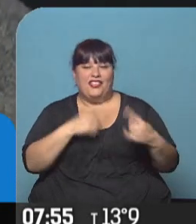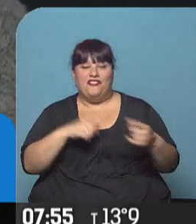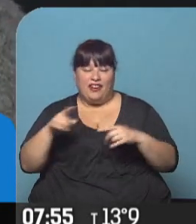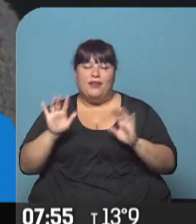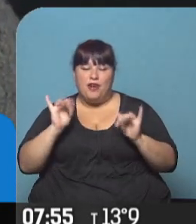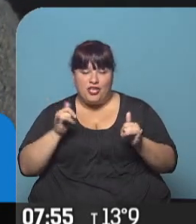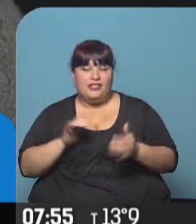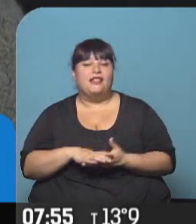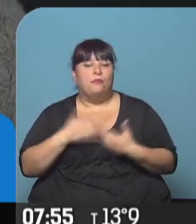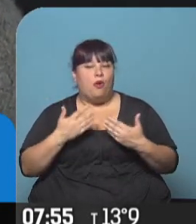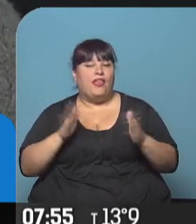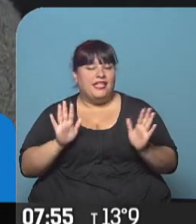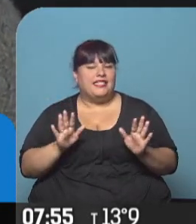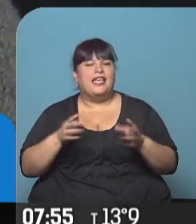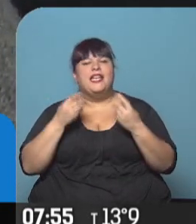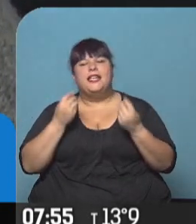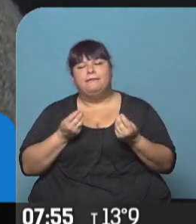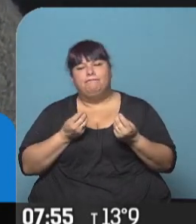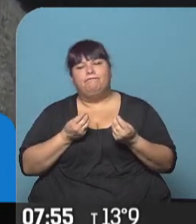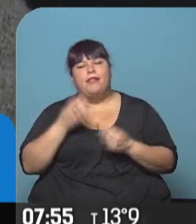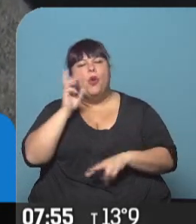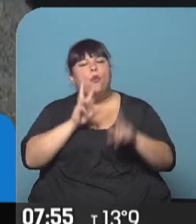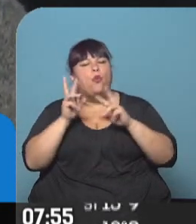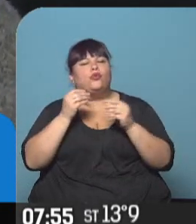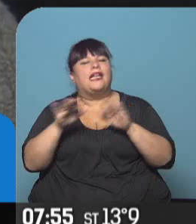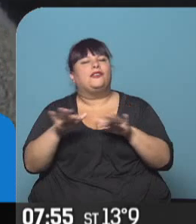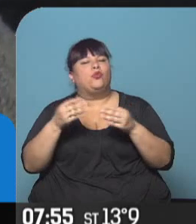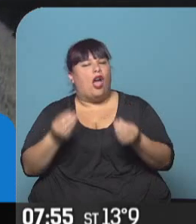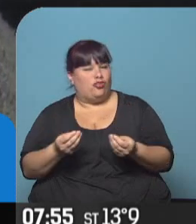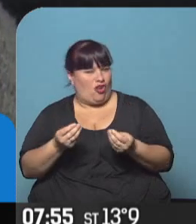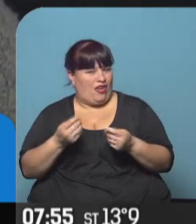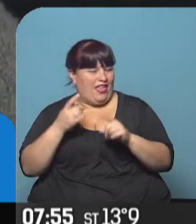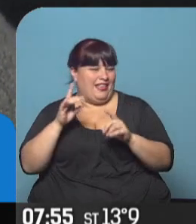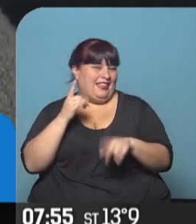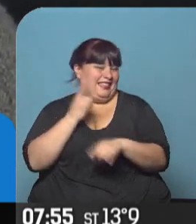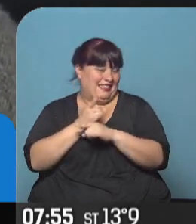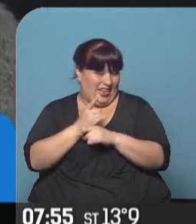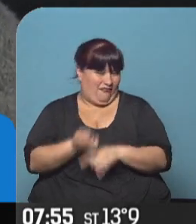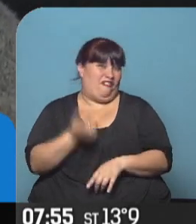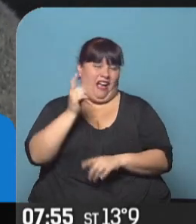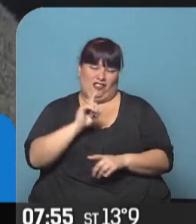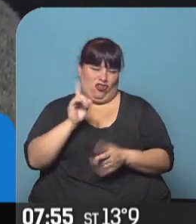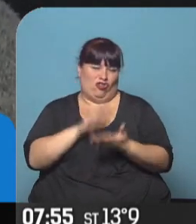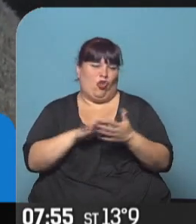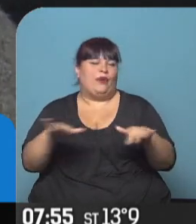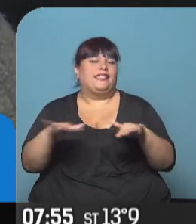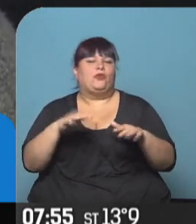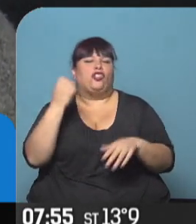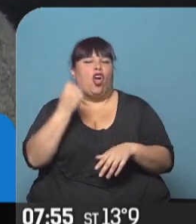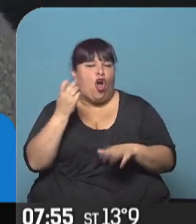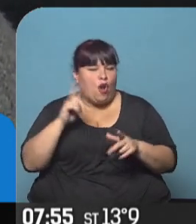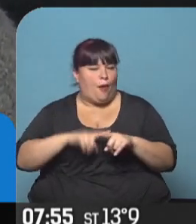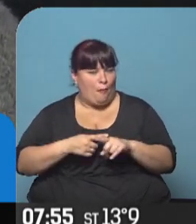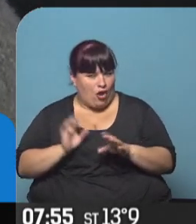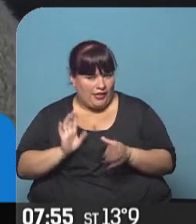pero es posible lo que pasa que esto hay que buscar los contextos no siempre es posible en cualquier contexto económico y